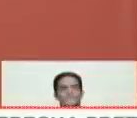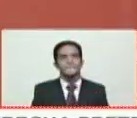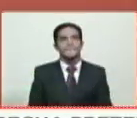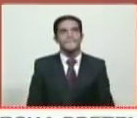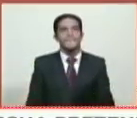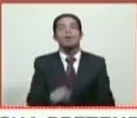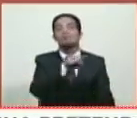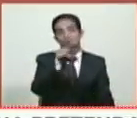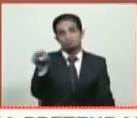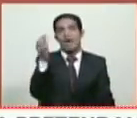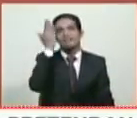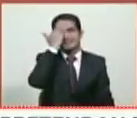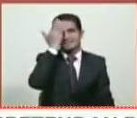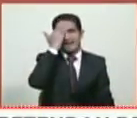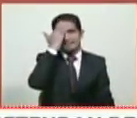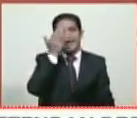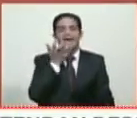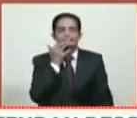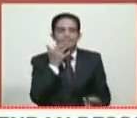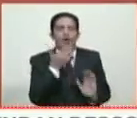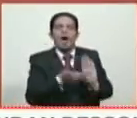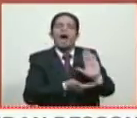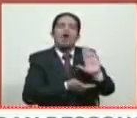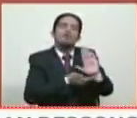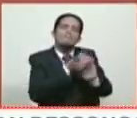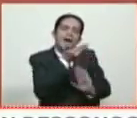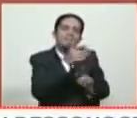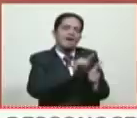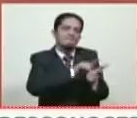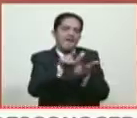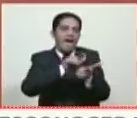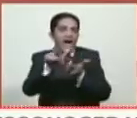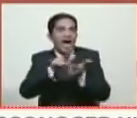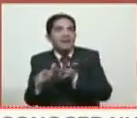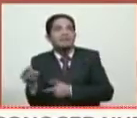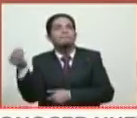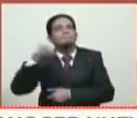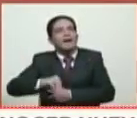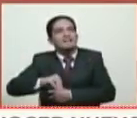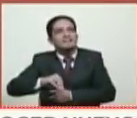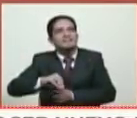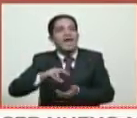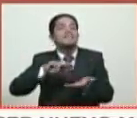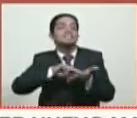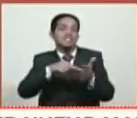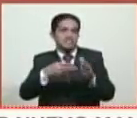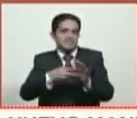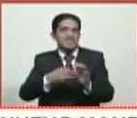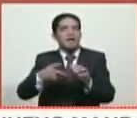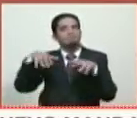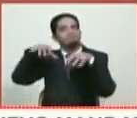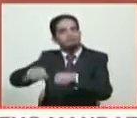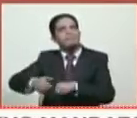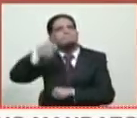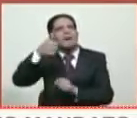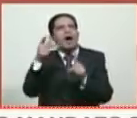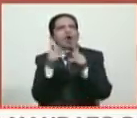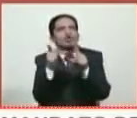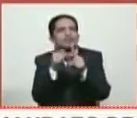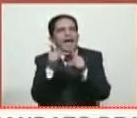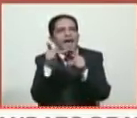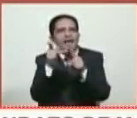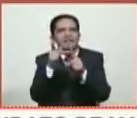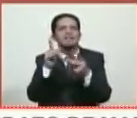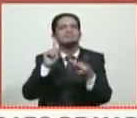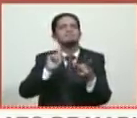si aumentó el desplazamiento, la movilidad, quiere decir que aumentó la ocupación en los hoteles, que aumentó la capacidad que